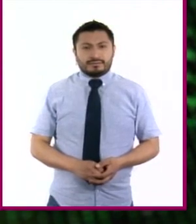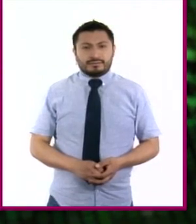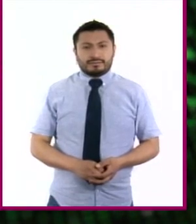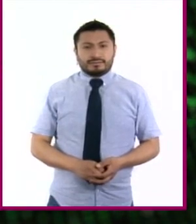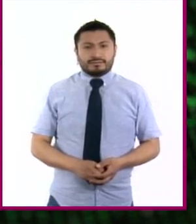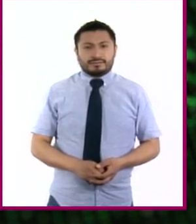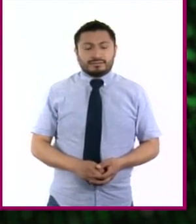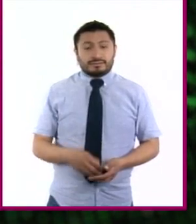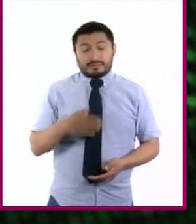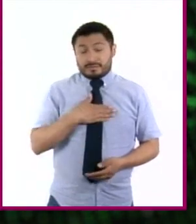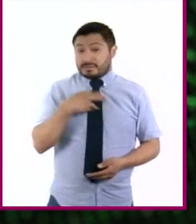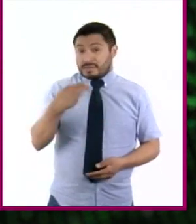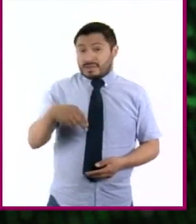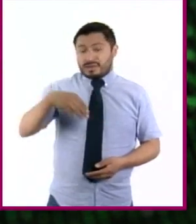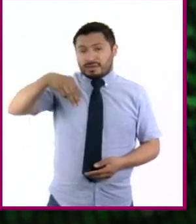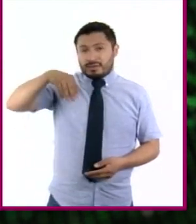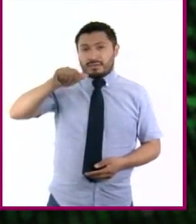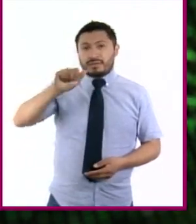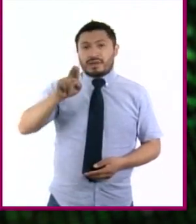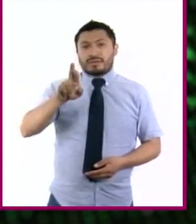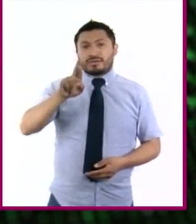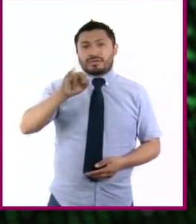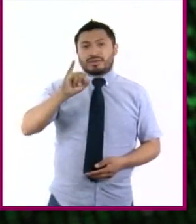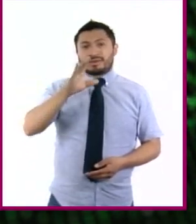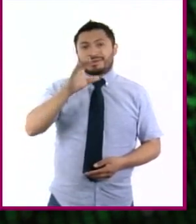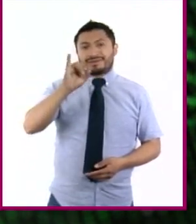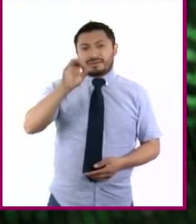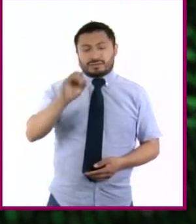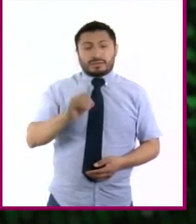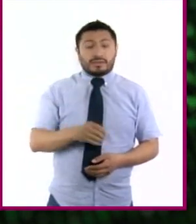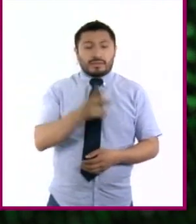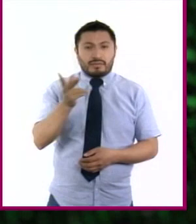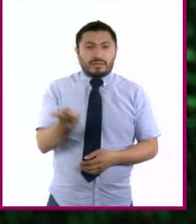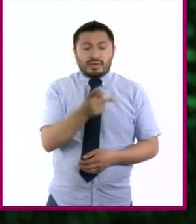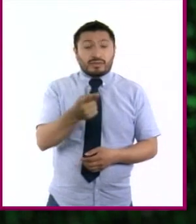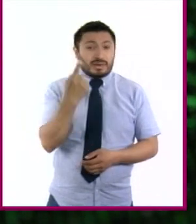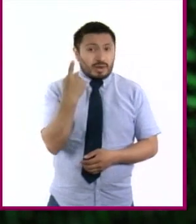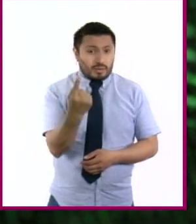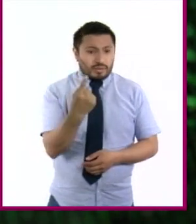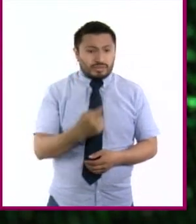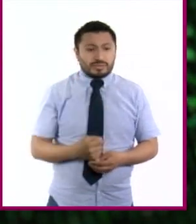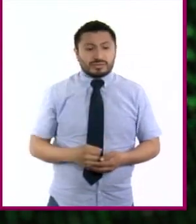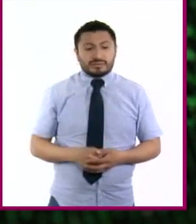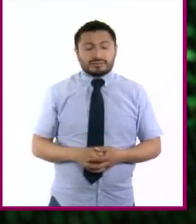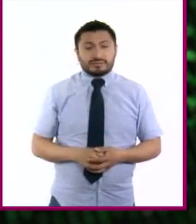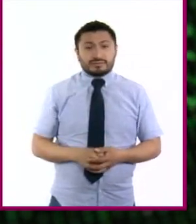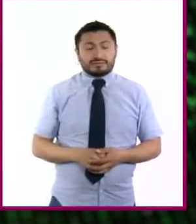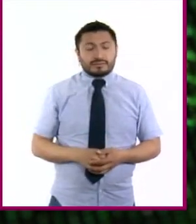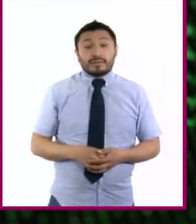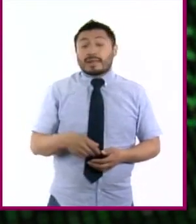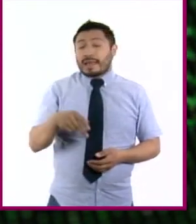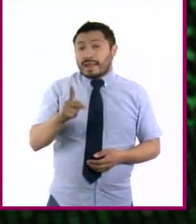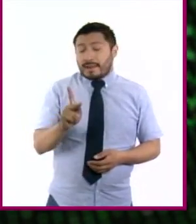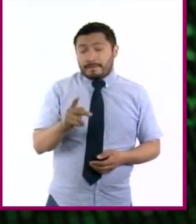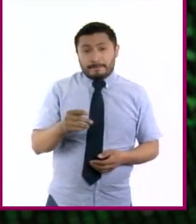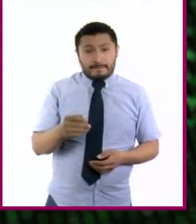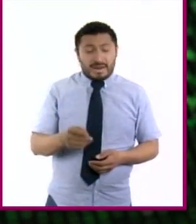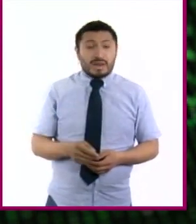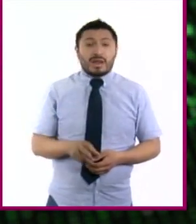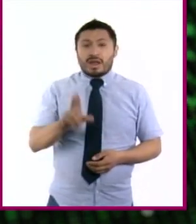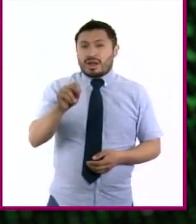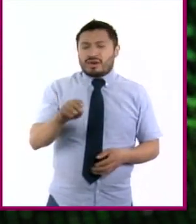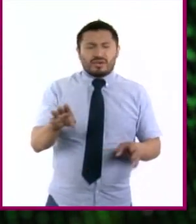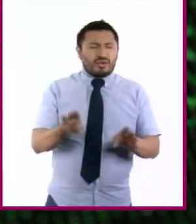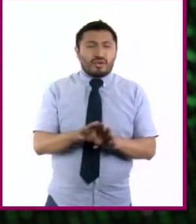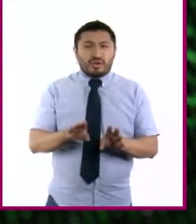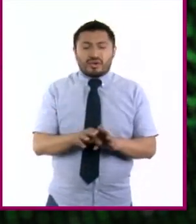Mauricio. Vamos con la primera pregunta. Cabe mencionar que no es necesario hacer explícitas